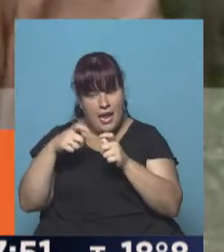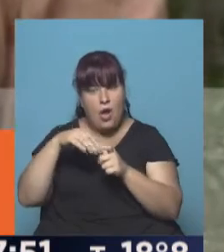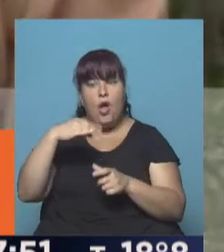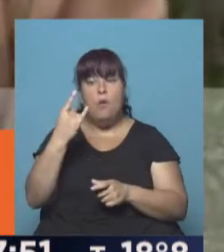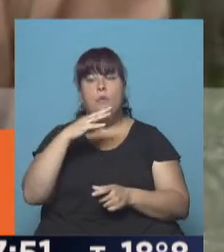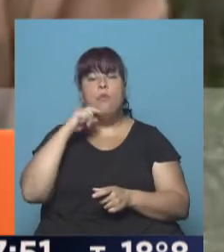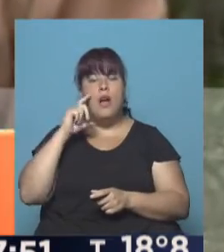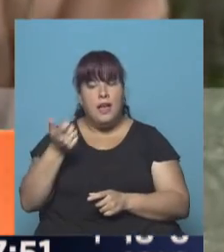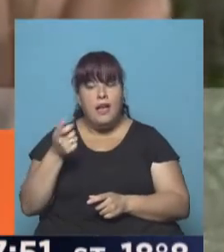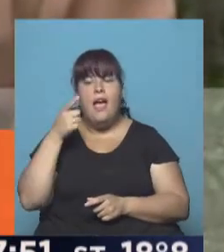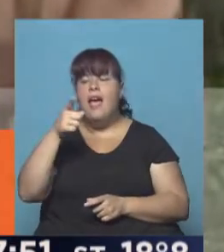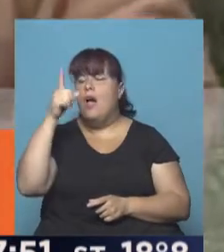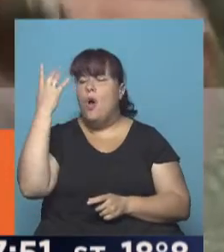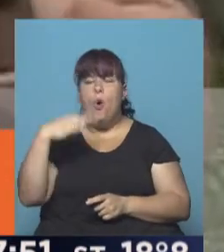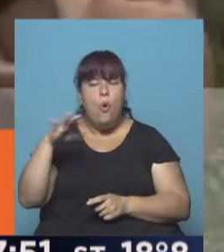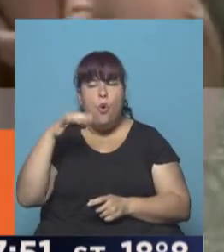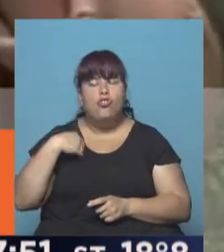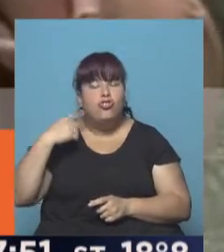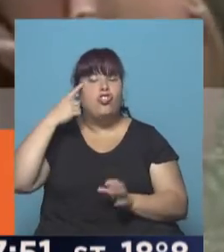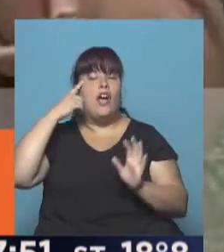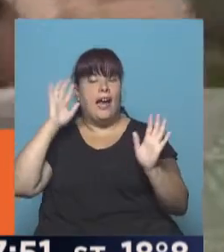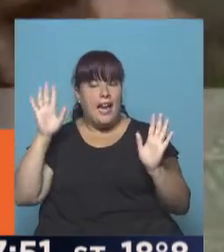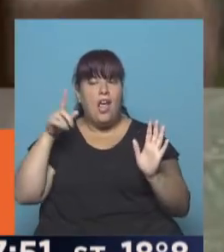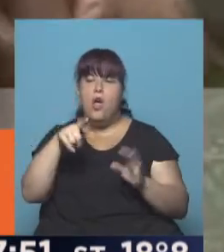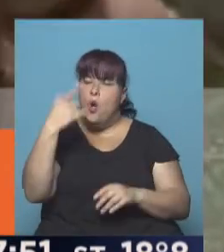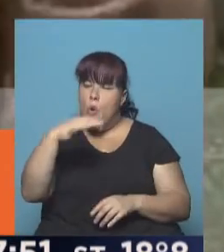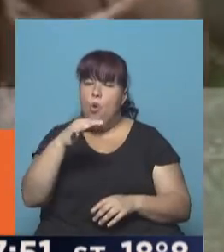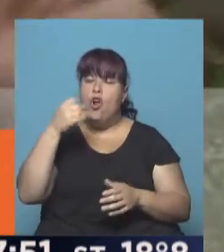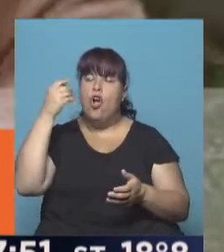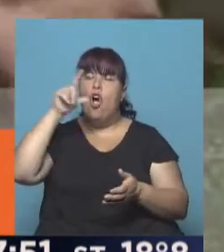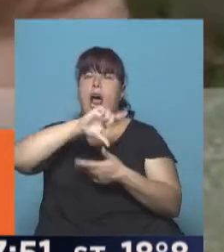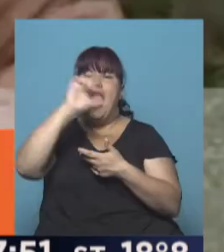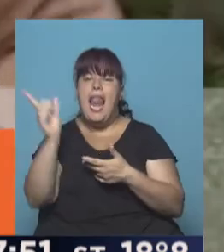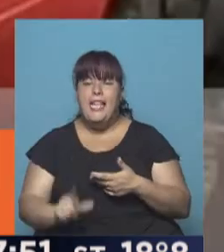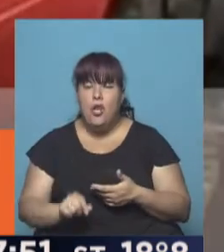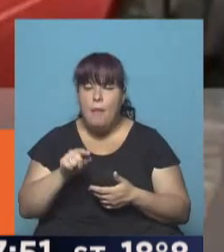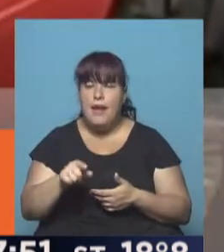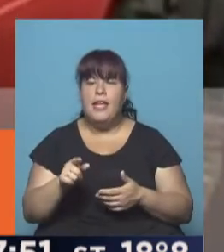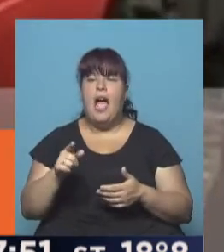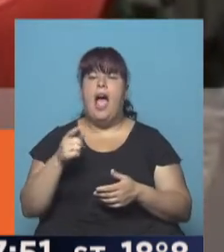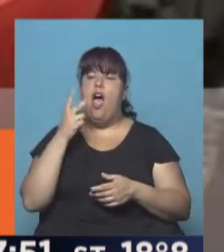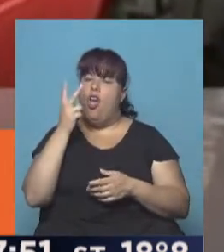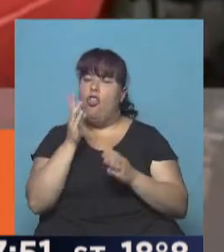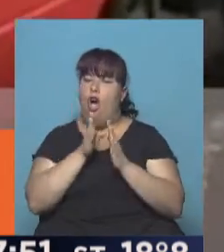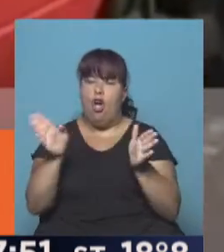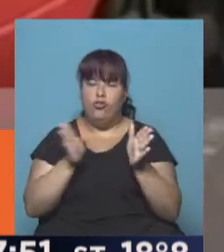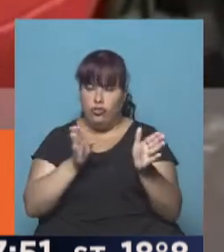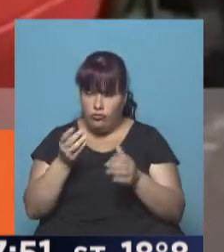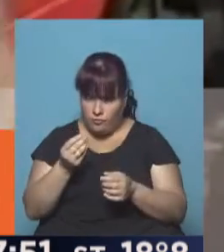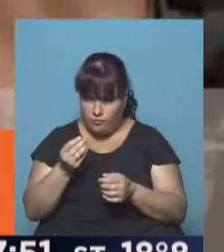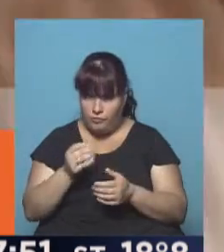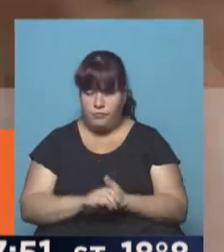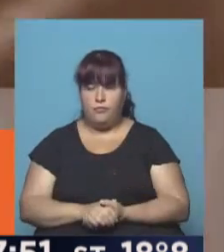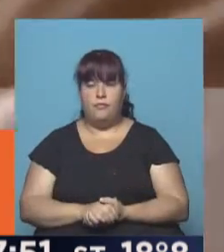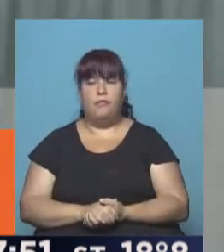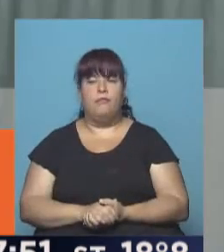Mujica, y es el único que creo puso en Latinoamérica juntos dos elementos.